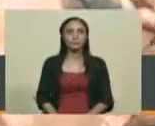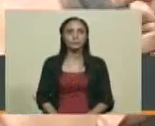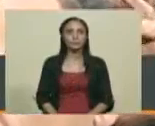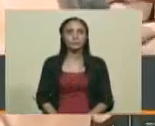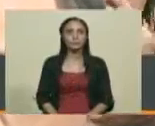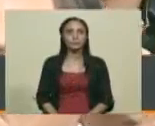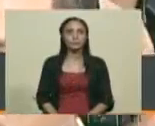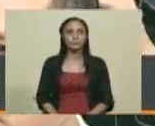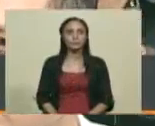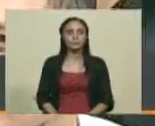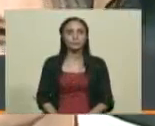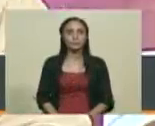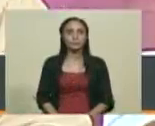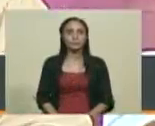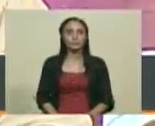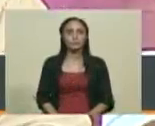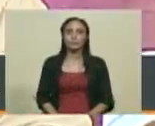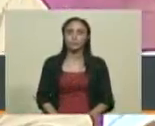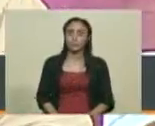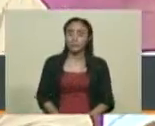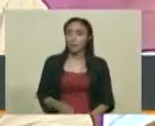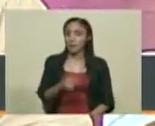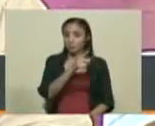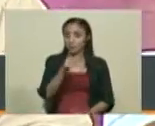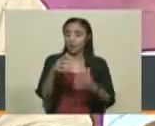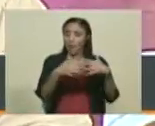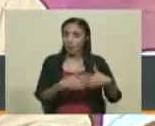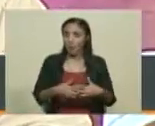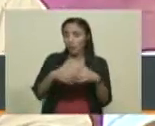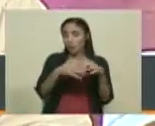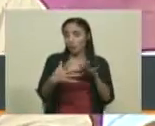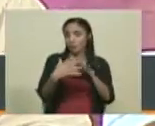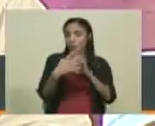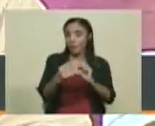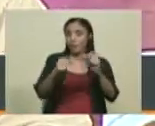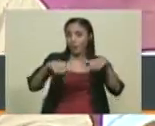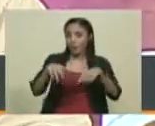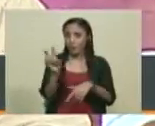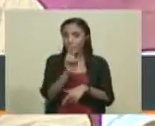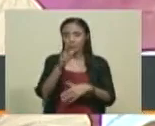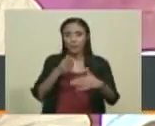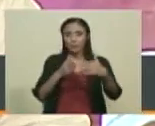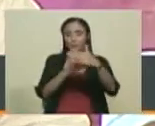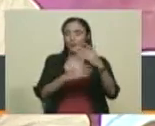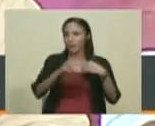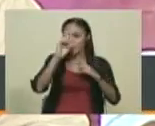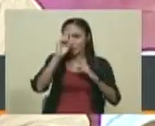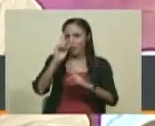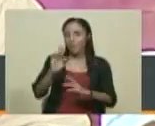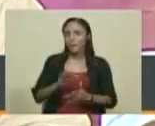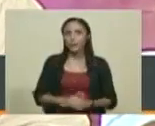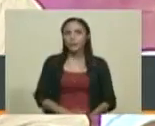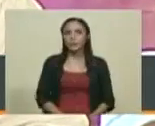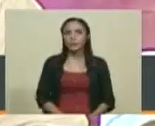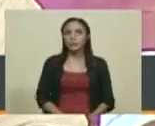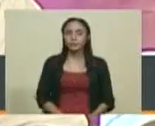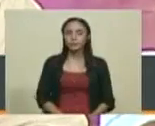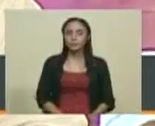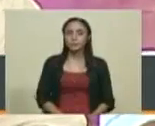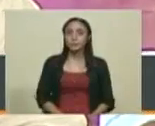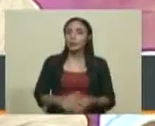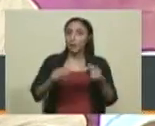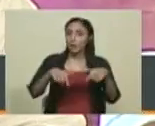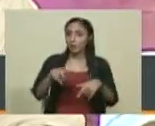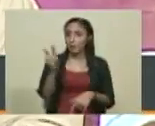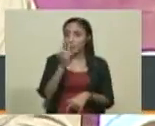El imperio norteamericano tiene que aprender la lección de que con Venezuela no se meta. Con Venezuela no